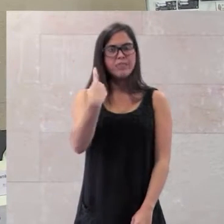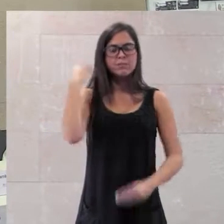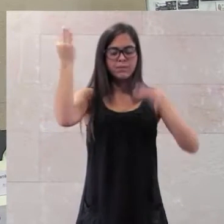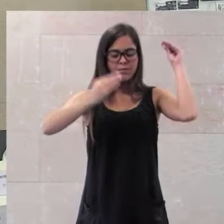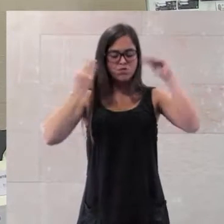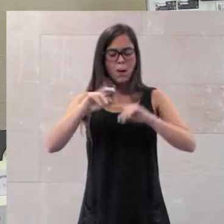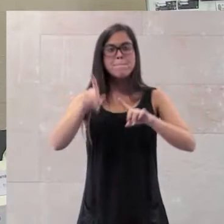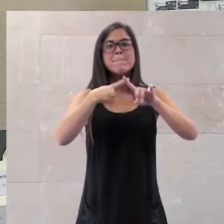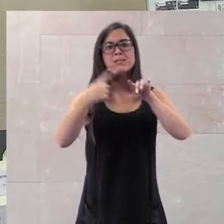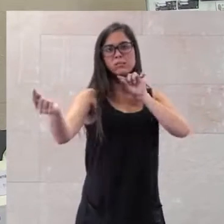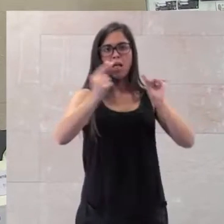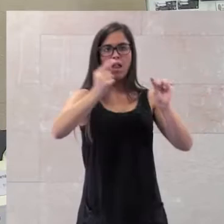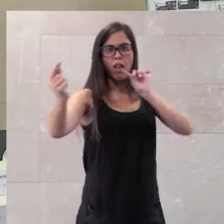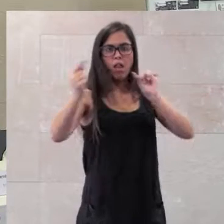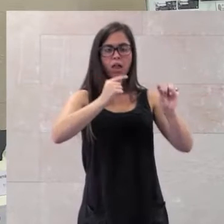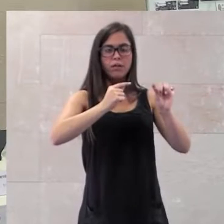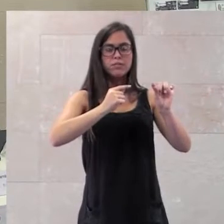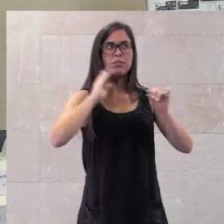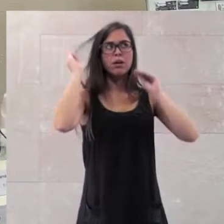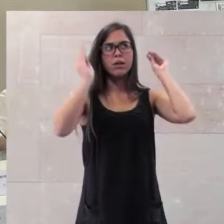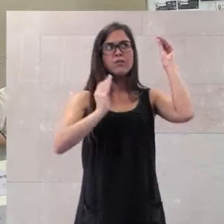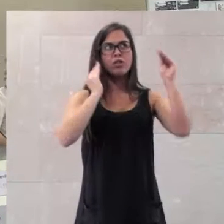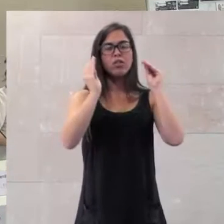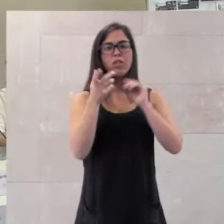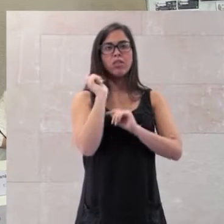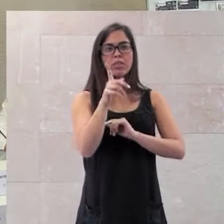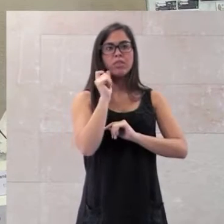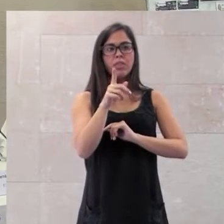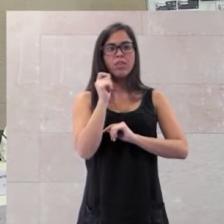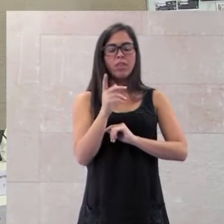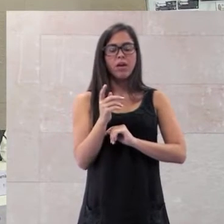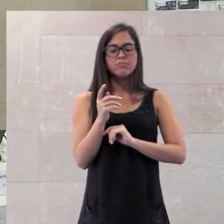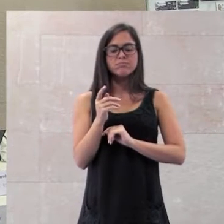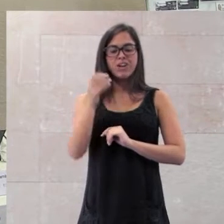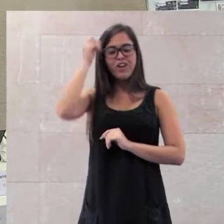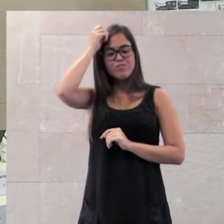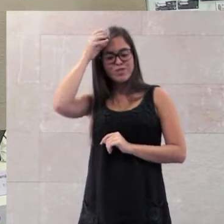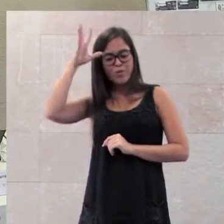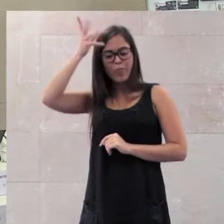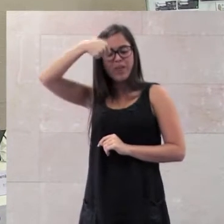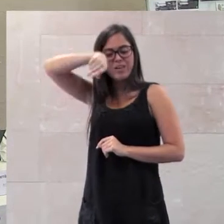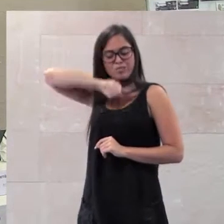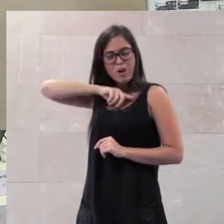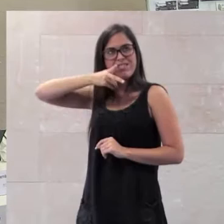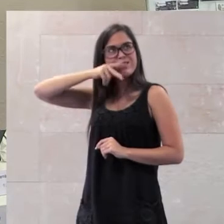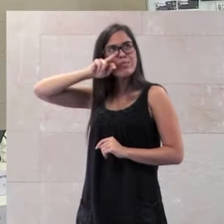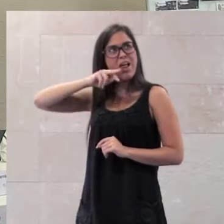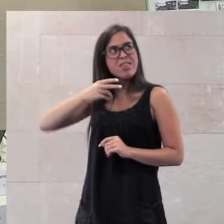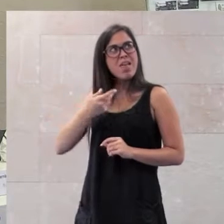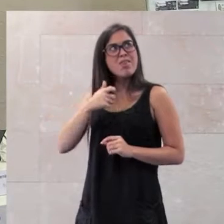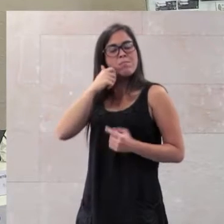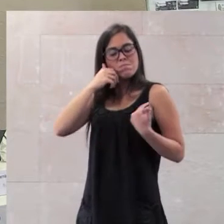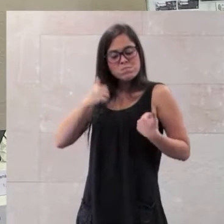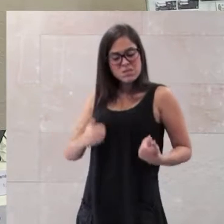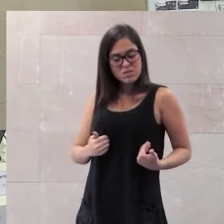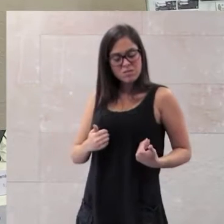debatir. Muchas de las reflexiones pasan por la propia subjetividad nuestra, por las experiencias personales. O